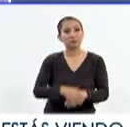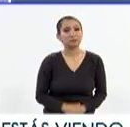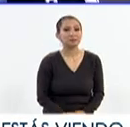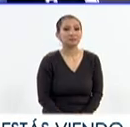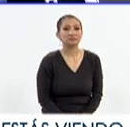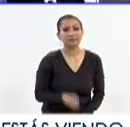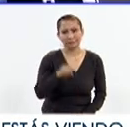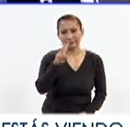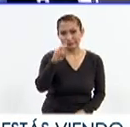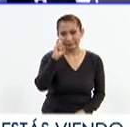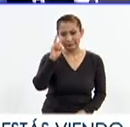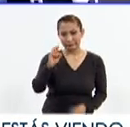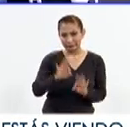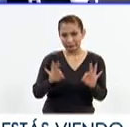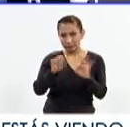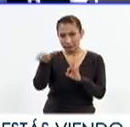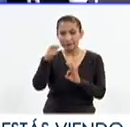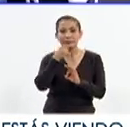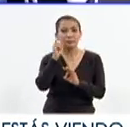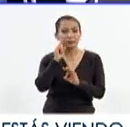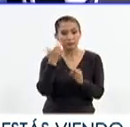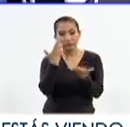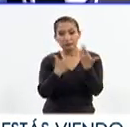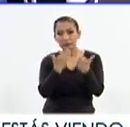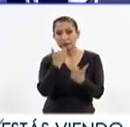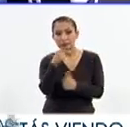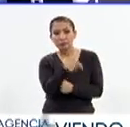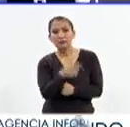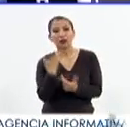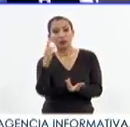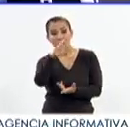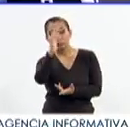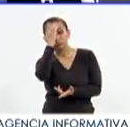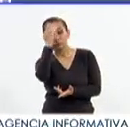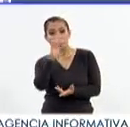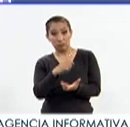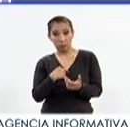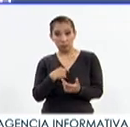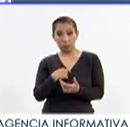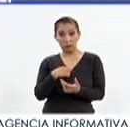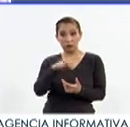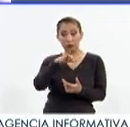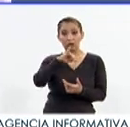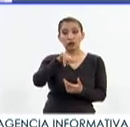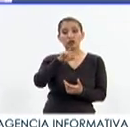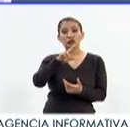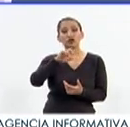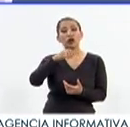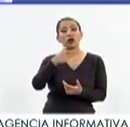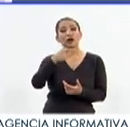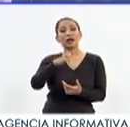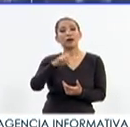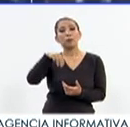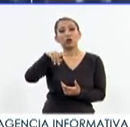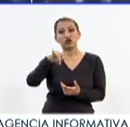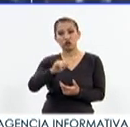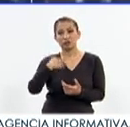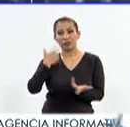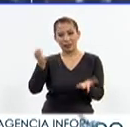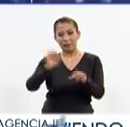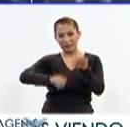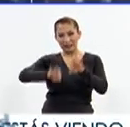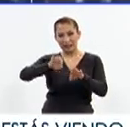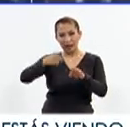comunidades. Así es, fíjate que la importancia de que estas niñas logren desarrollarse la reconoce, por ejemplo, George Smoot, Premio Nobel de Física